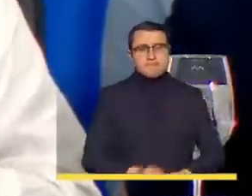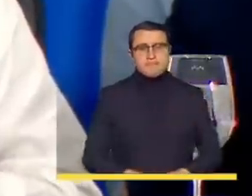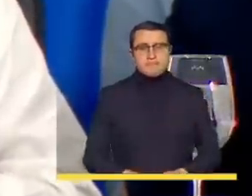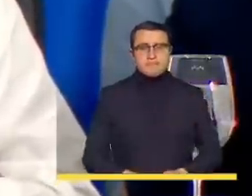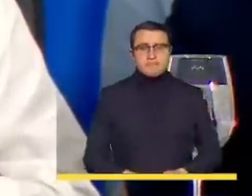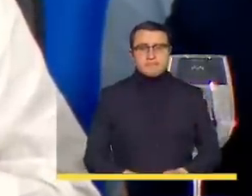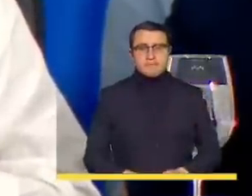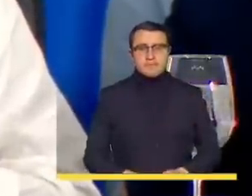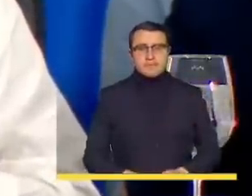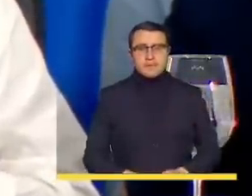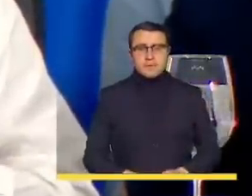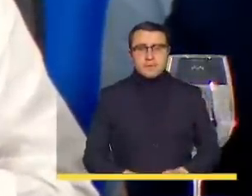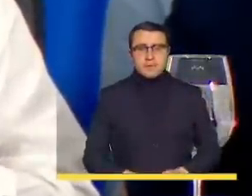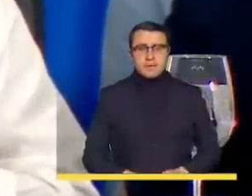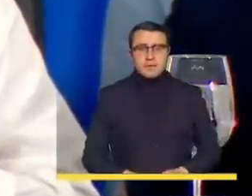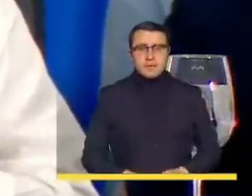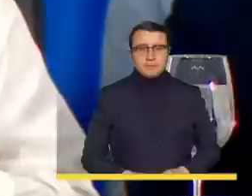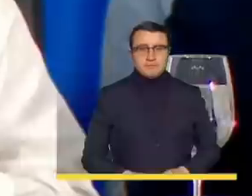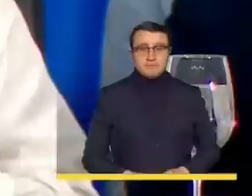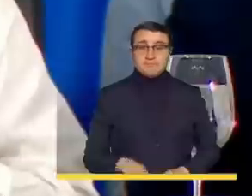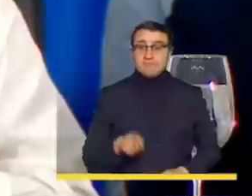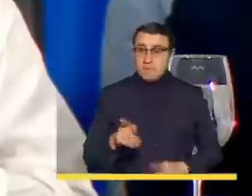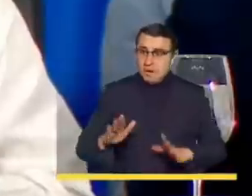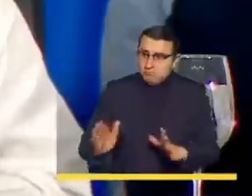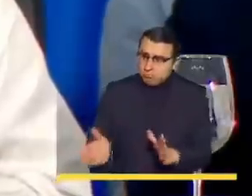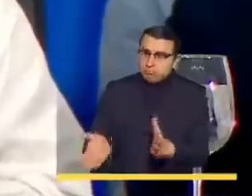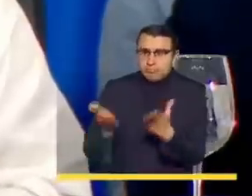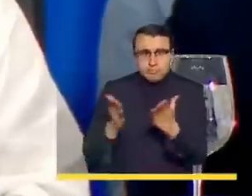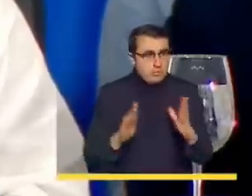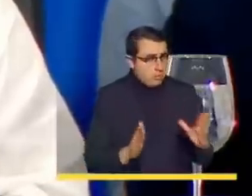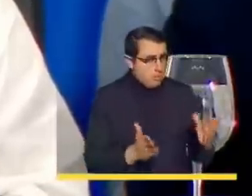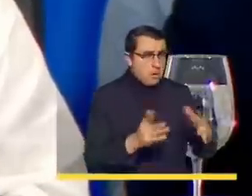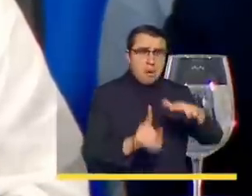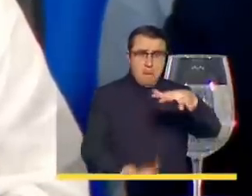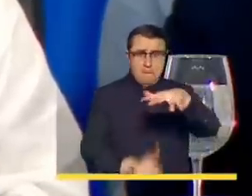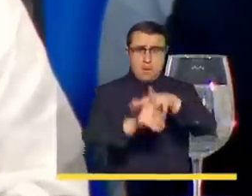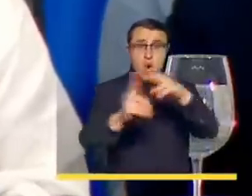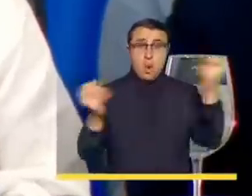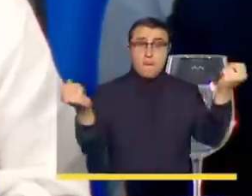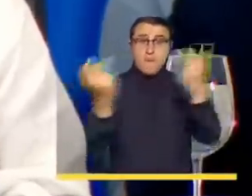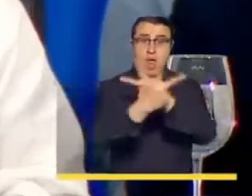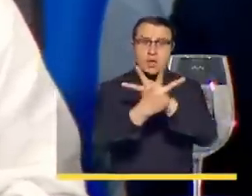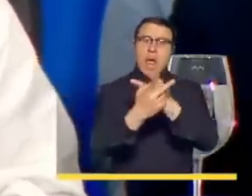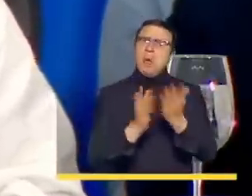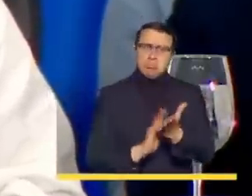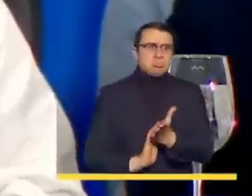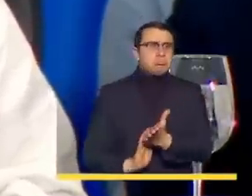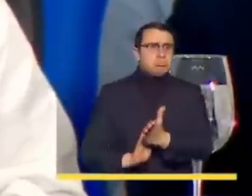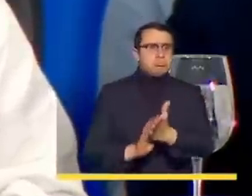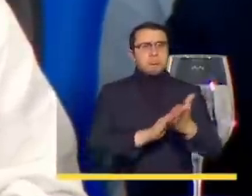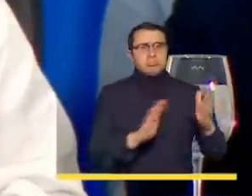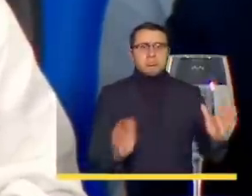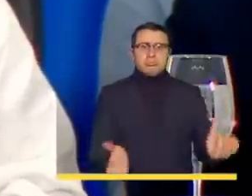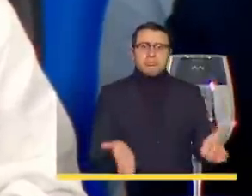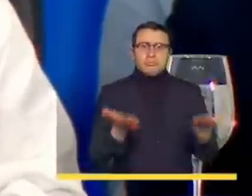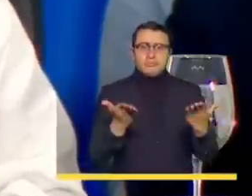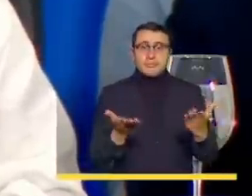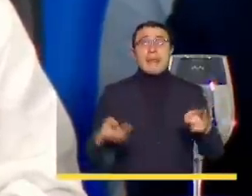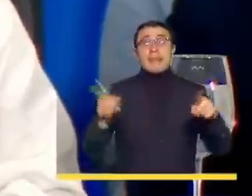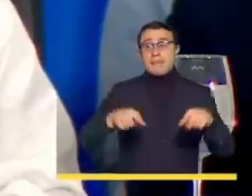Para enfrentar el problema de la violencia, hay que ofrecer